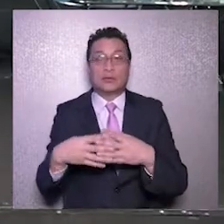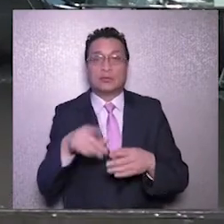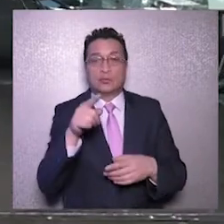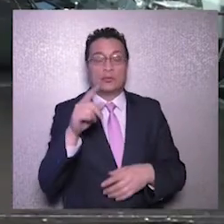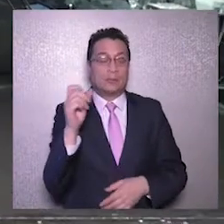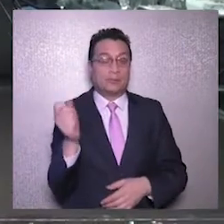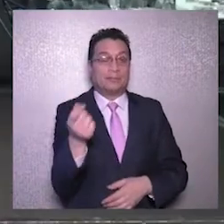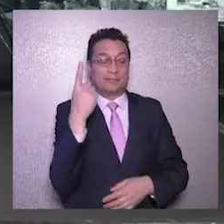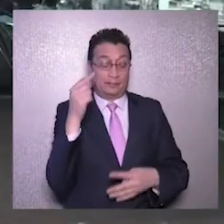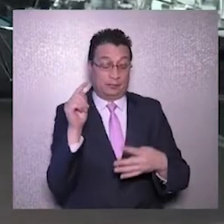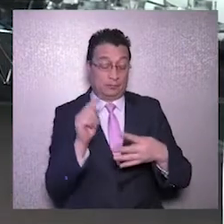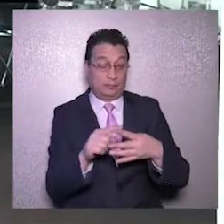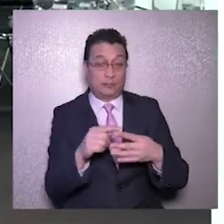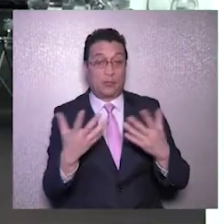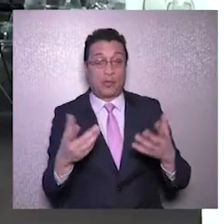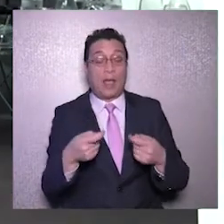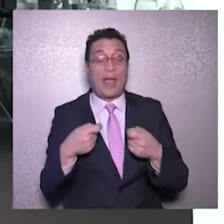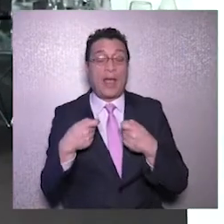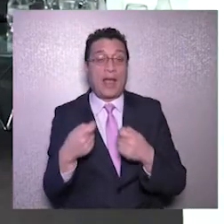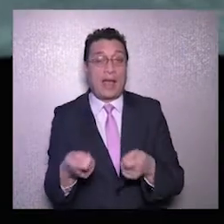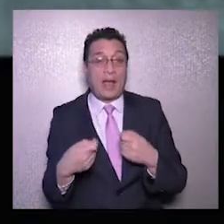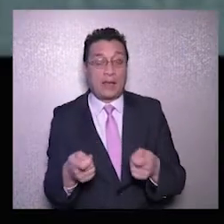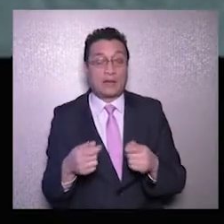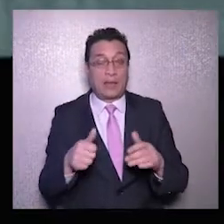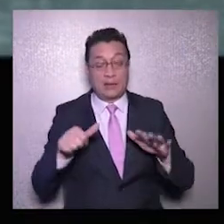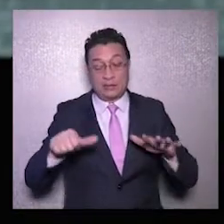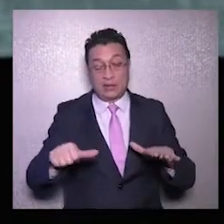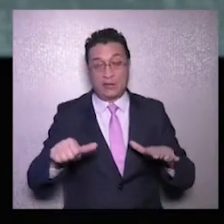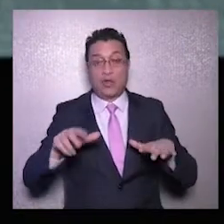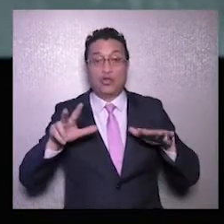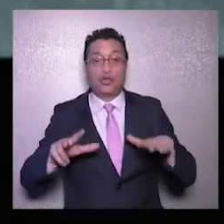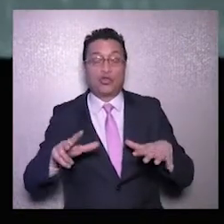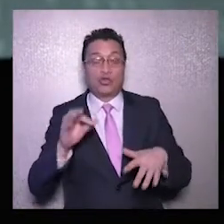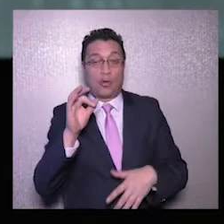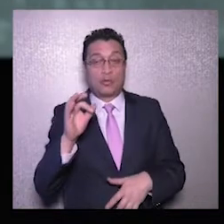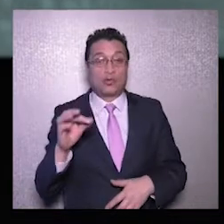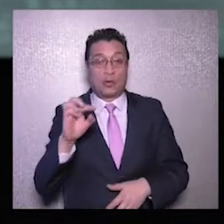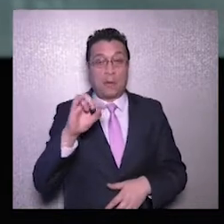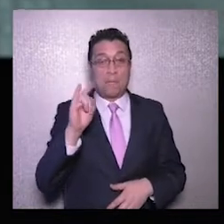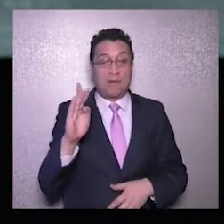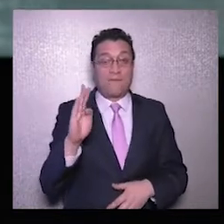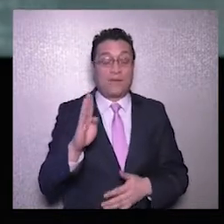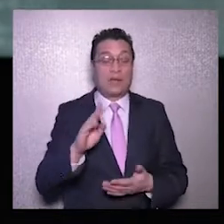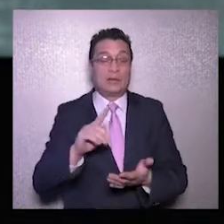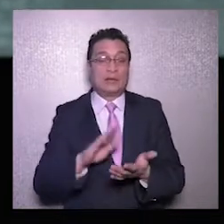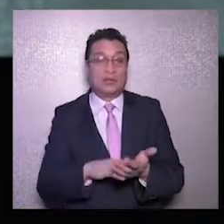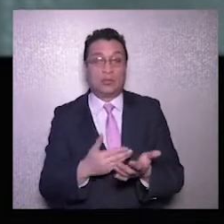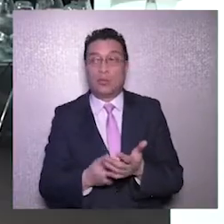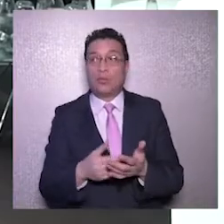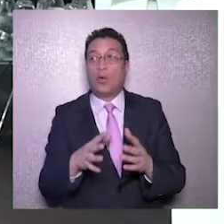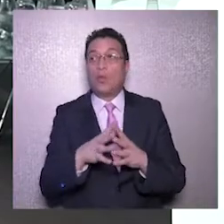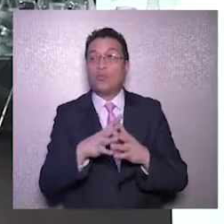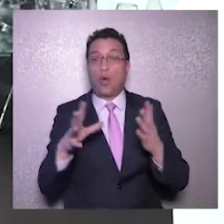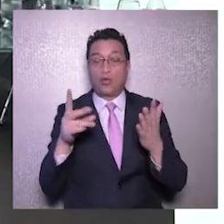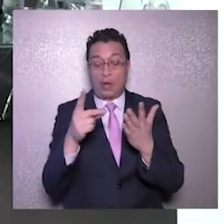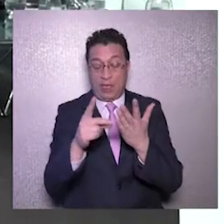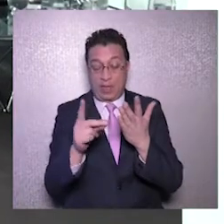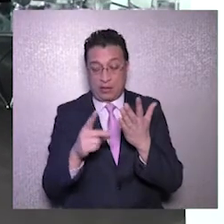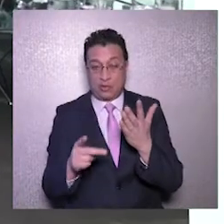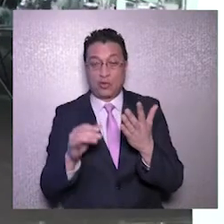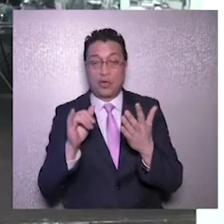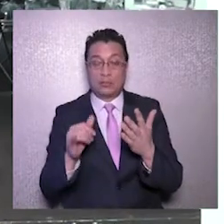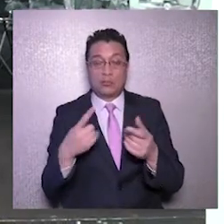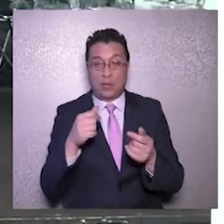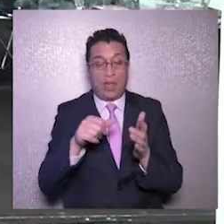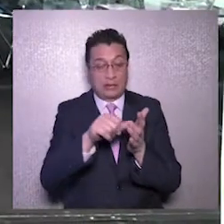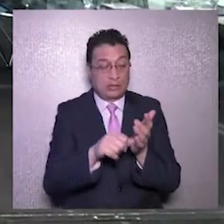razones principales por las cuales gasta un 16 o 18% de su PIB en salud es por el exceso de diagnóstico y tratamiento. Cirugías